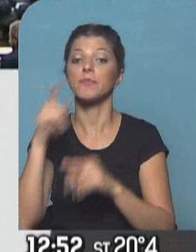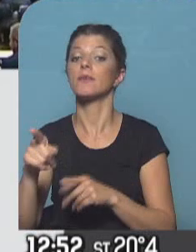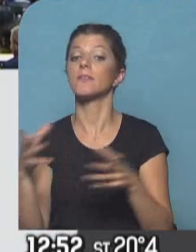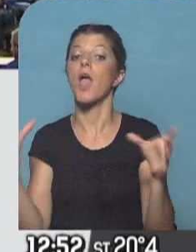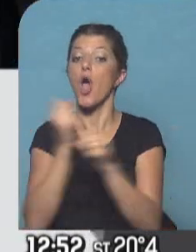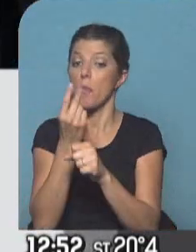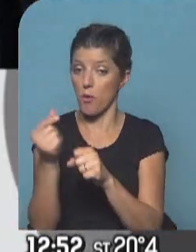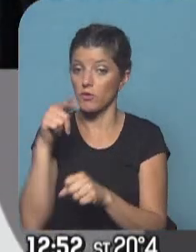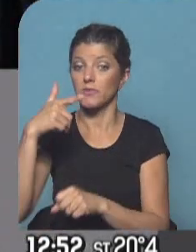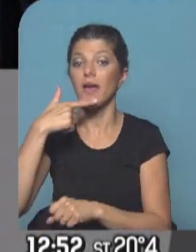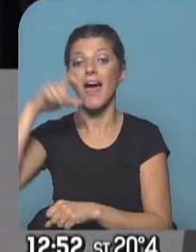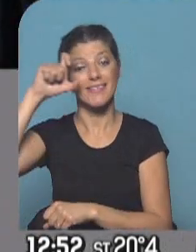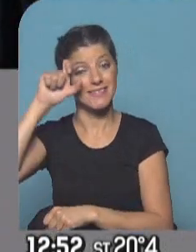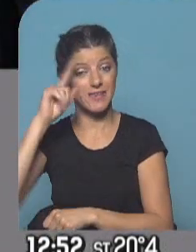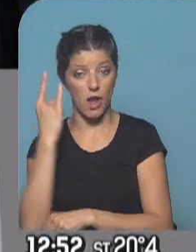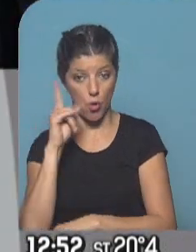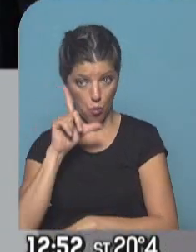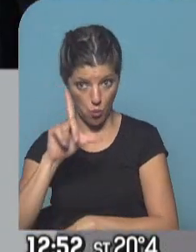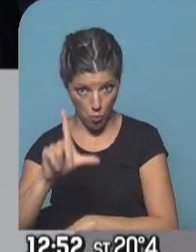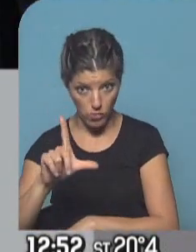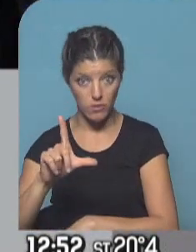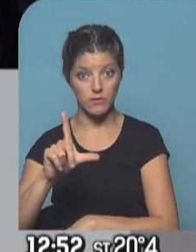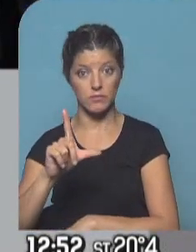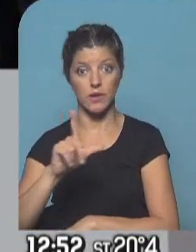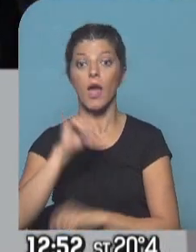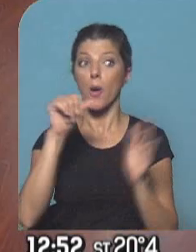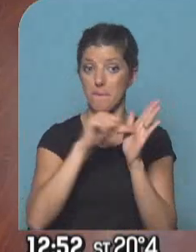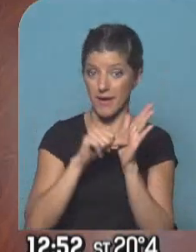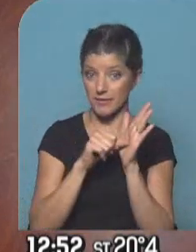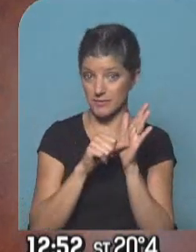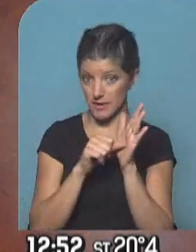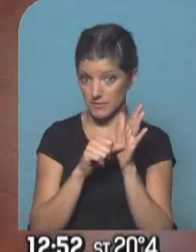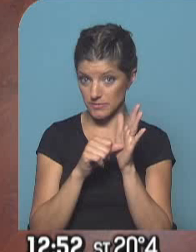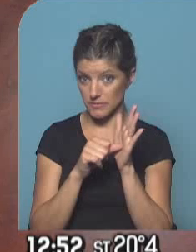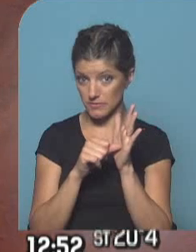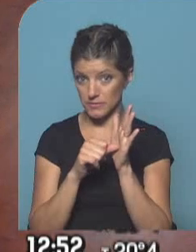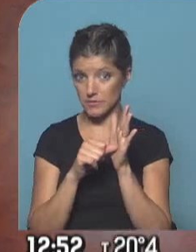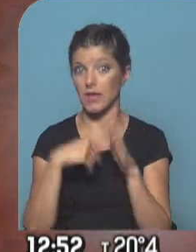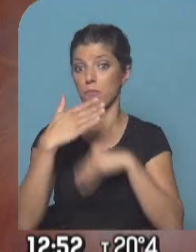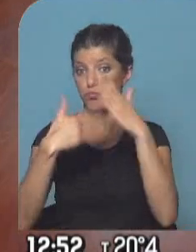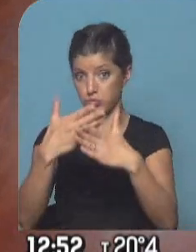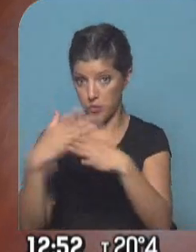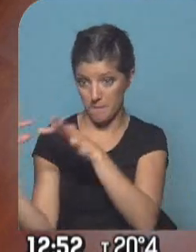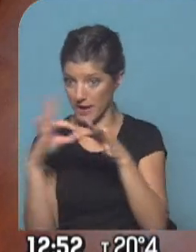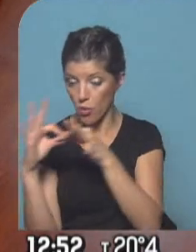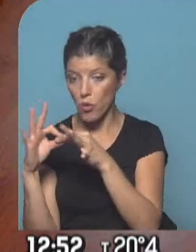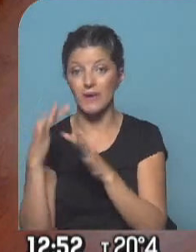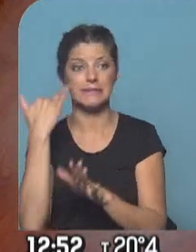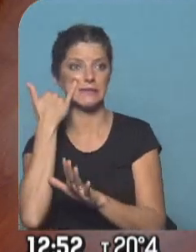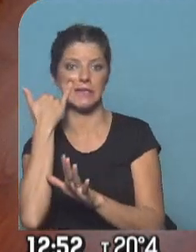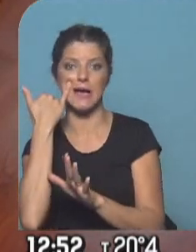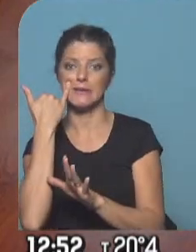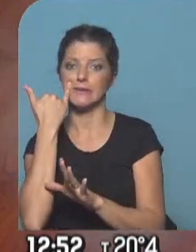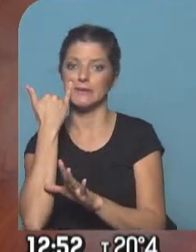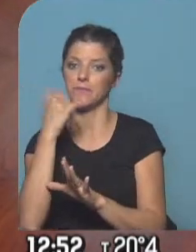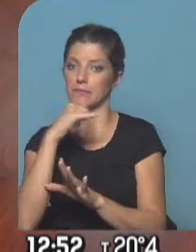es una bolsa de referencia de países o mercados emergentes, sí, ahí ya no es un tema menor, tuvo repercusiones negativas toda